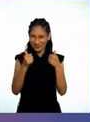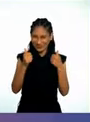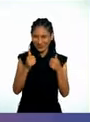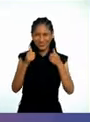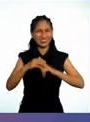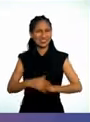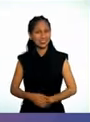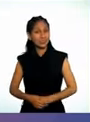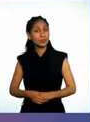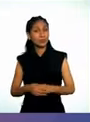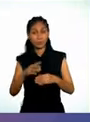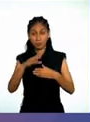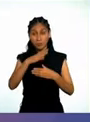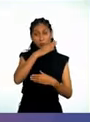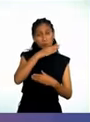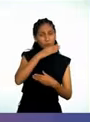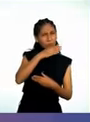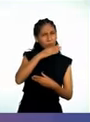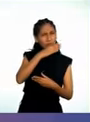they are